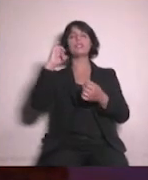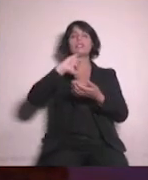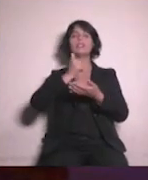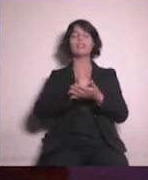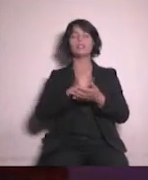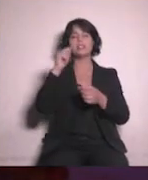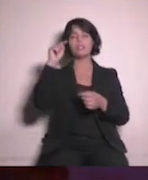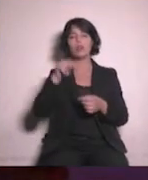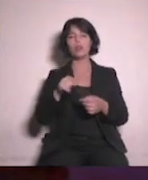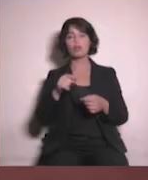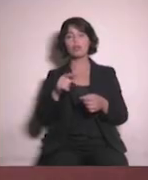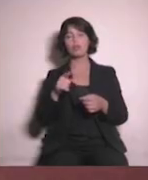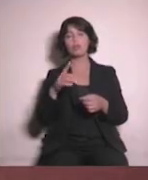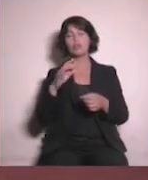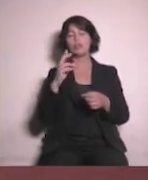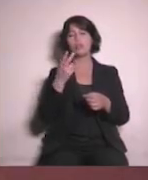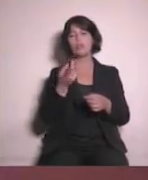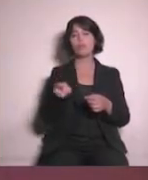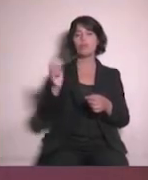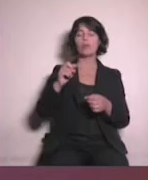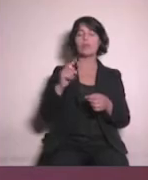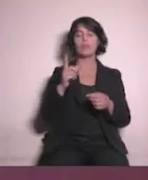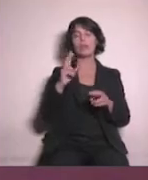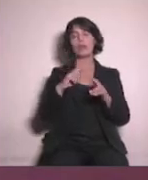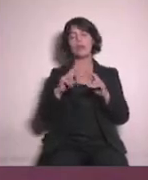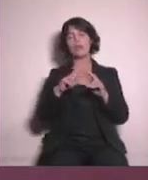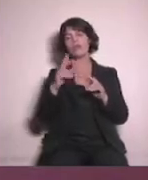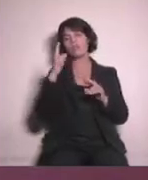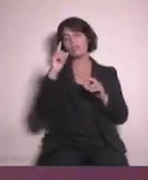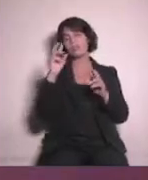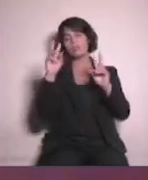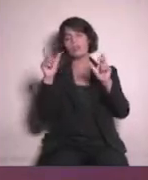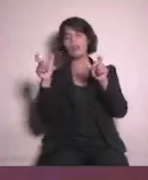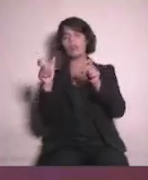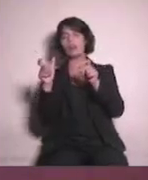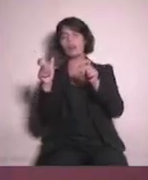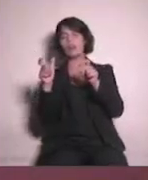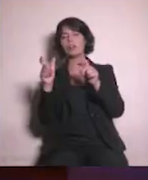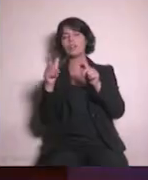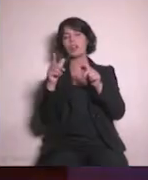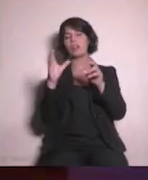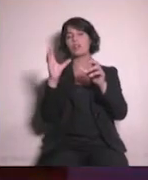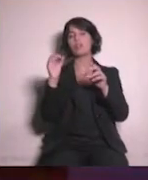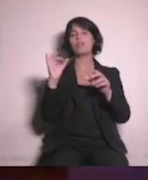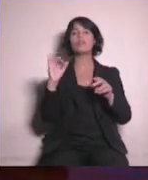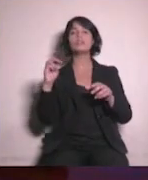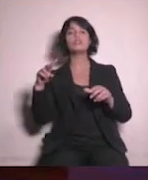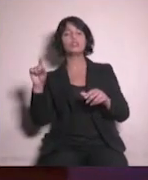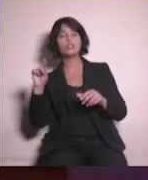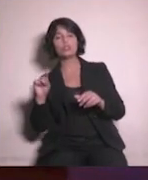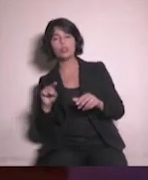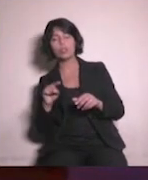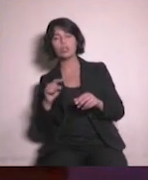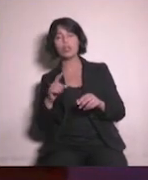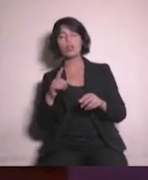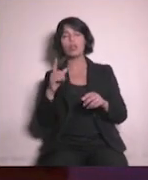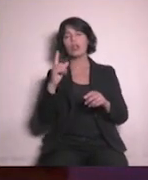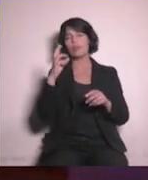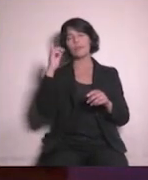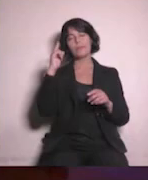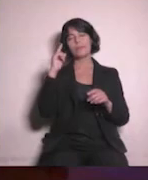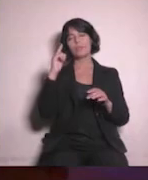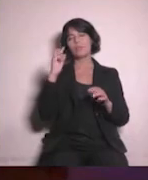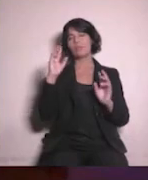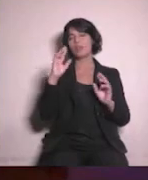toca volver a fijar las comisiones, y esperamos que en la fijación de este año las comisiones sean no